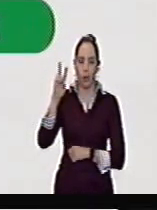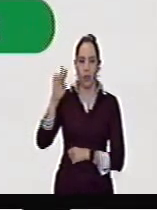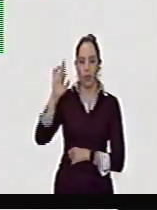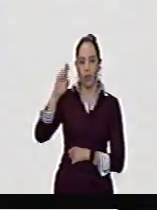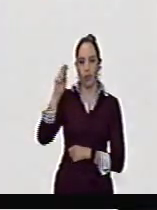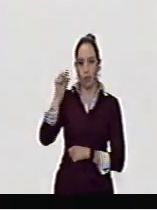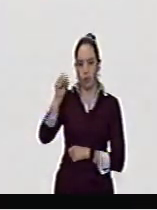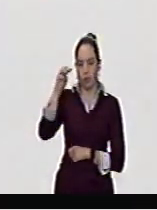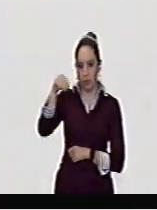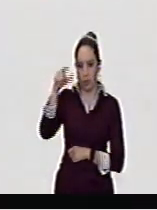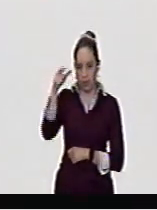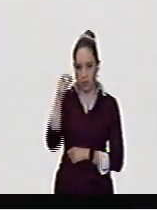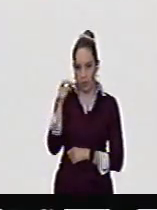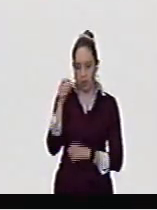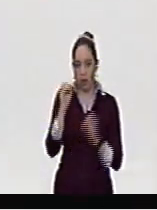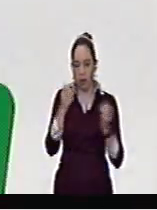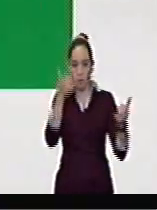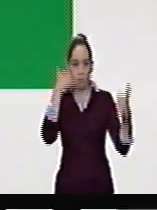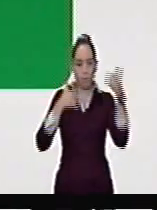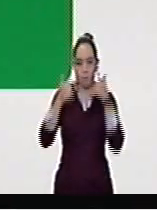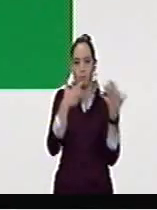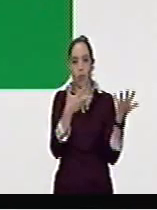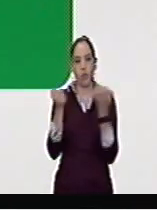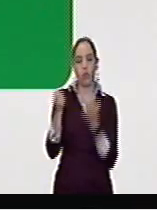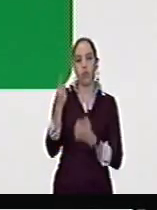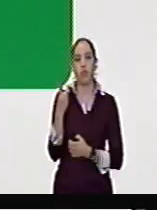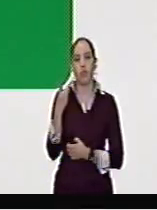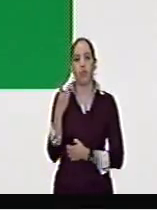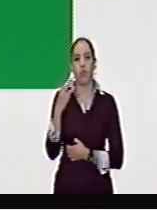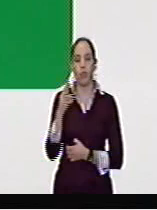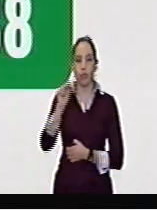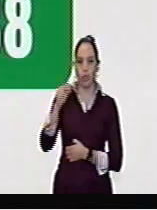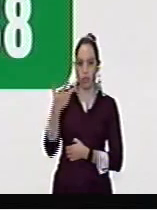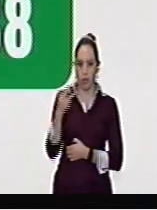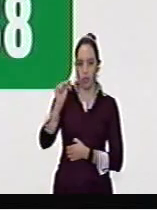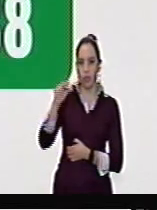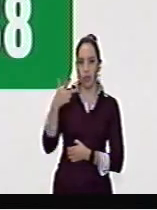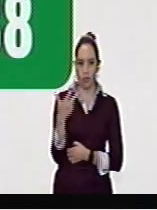slpcoronavirus.mx o marca a la línea COVID-19